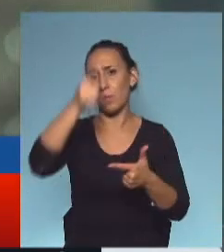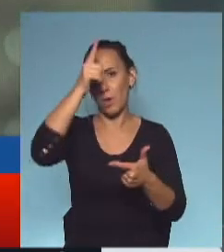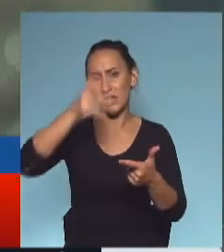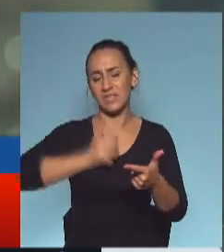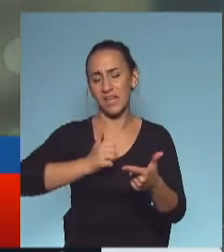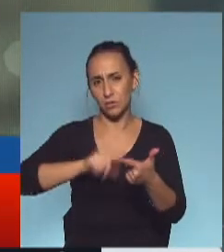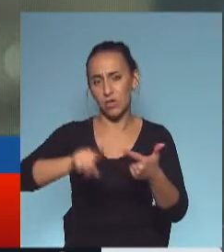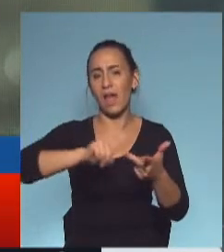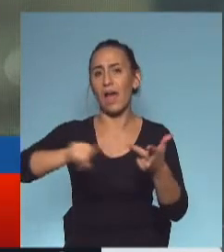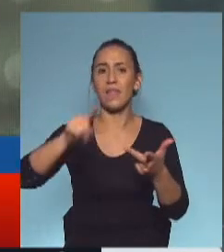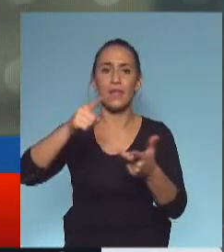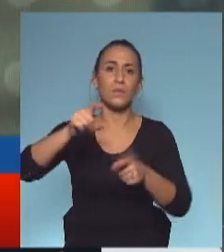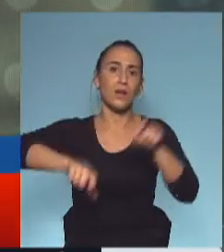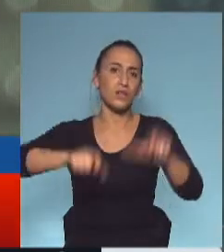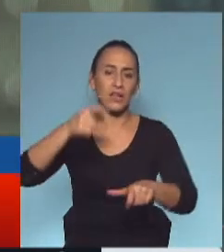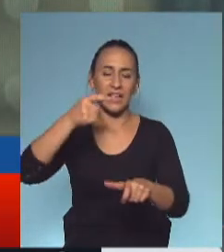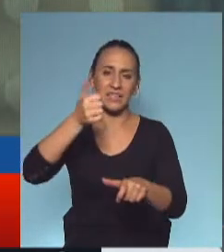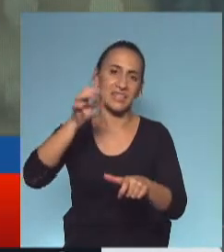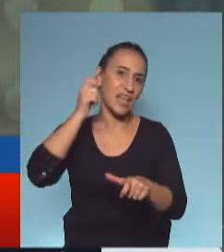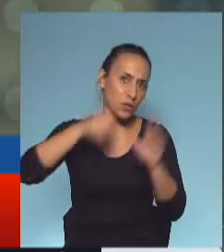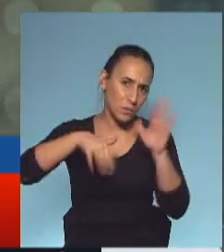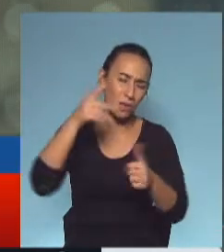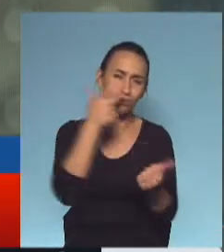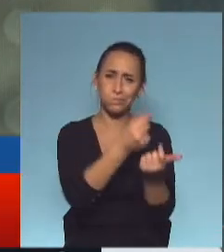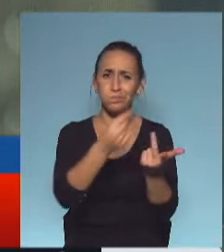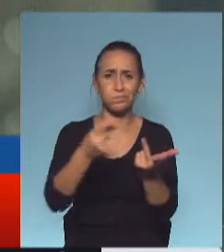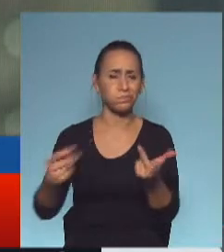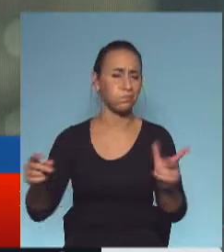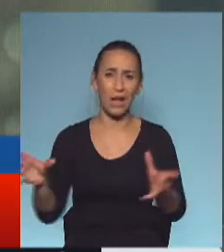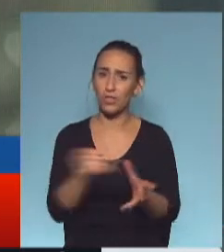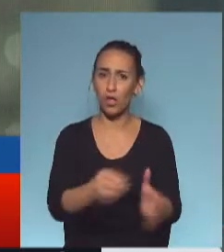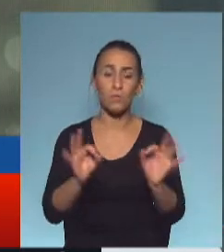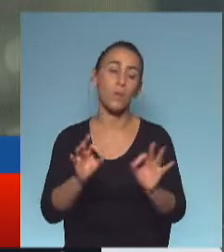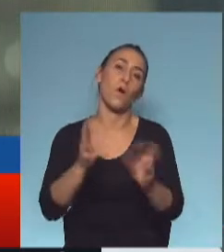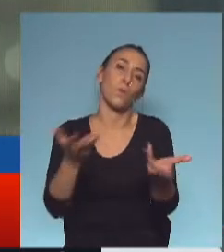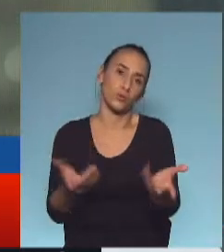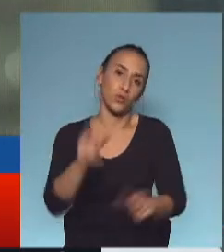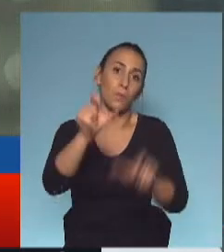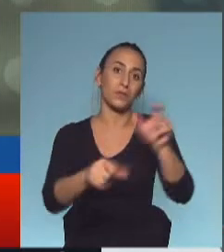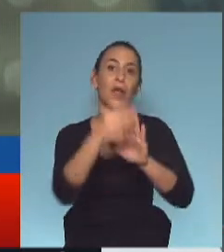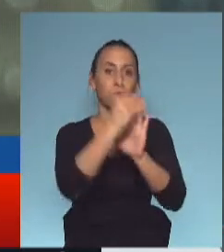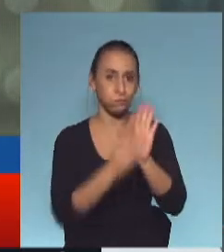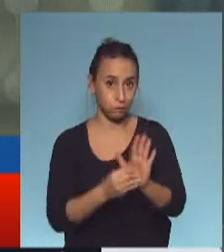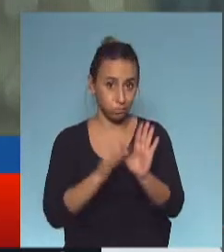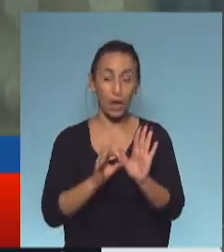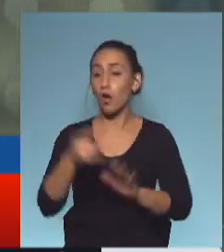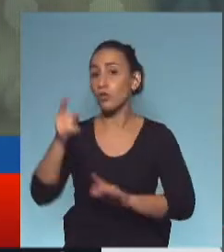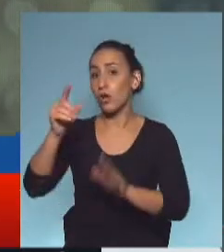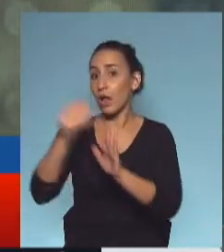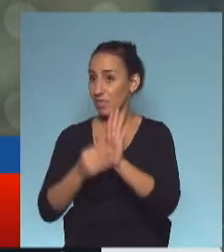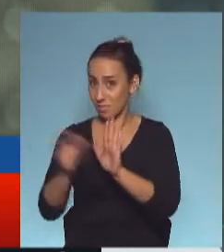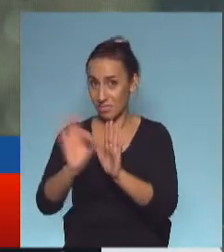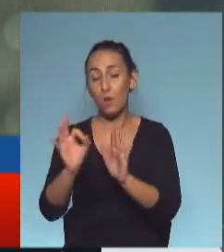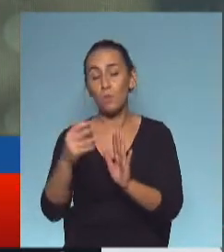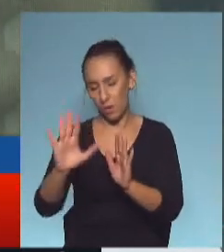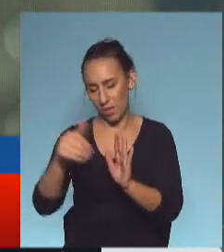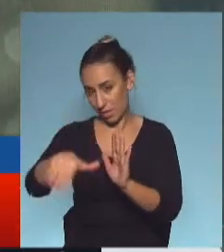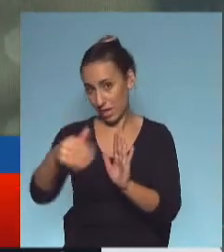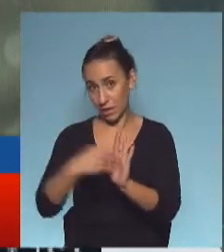60 con enfermedades prevalentes, eso ya está cumplido. O sea, está cumplido, vacunaron a todos los que se anotaron, ¿no? Quien no se anotó tiene la posibilidad de hacerlo, pero bueno, hay